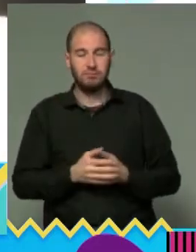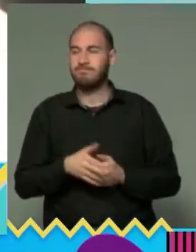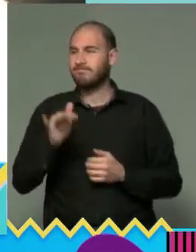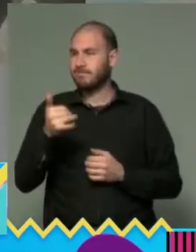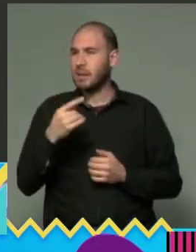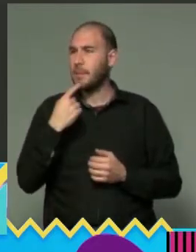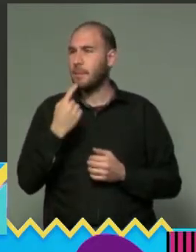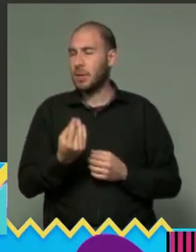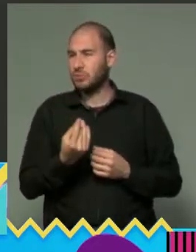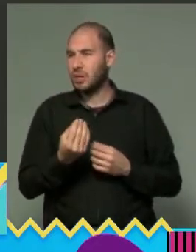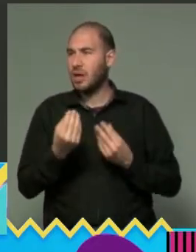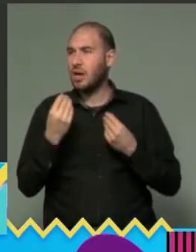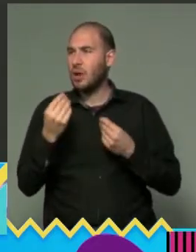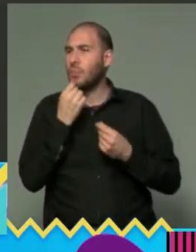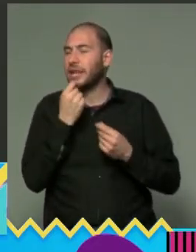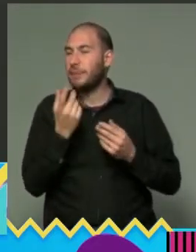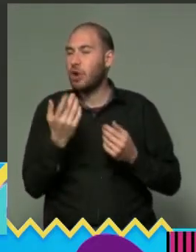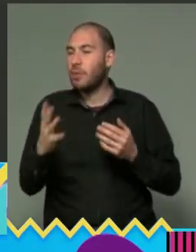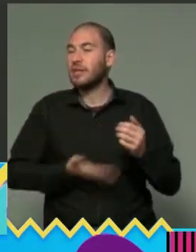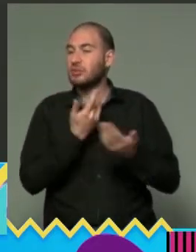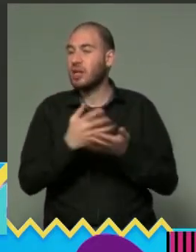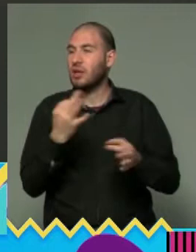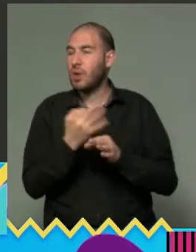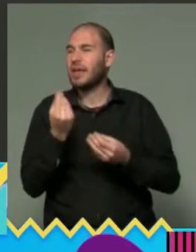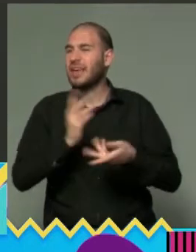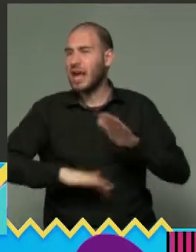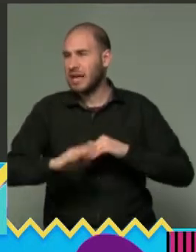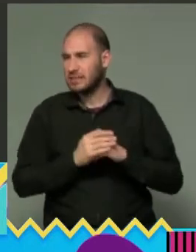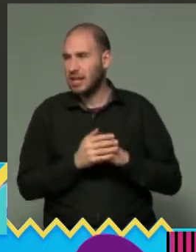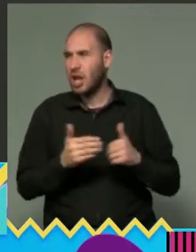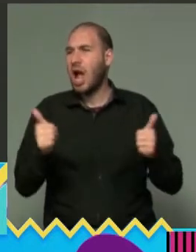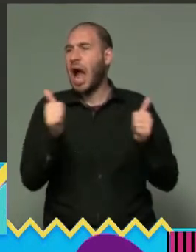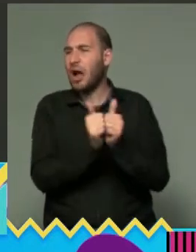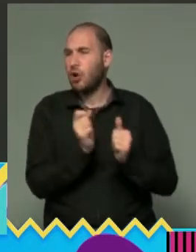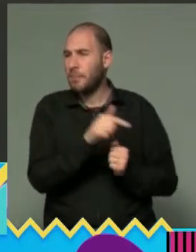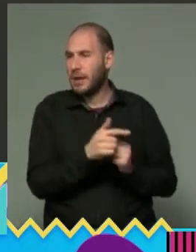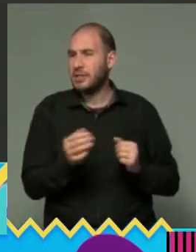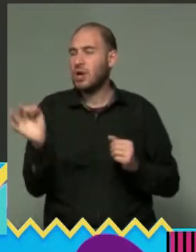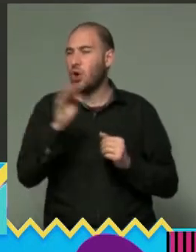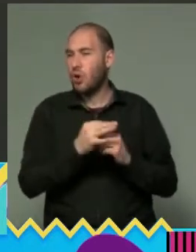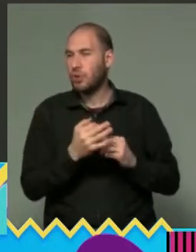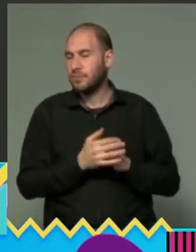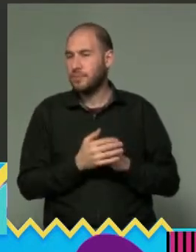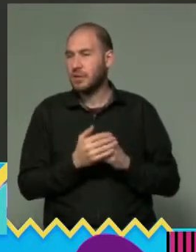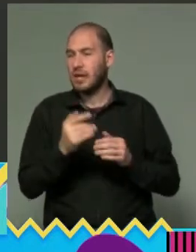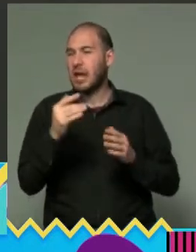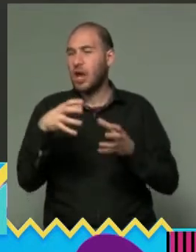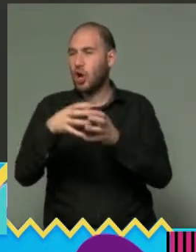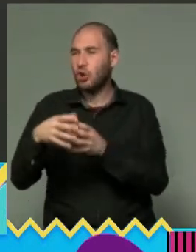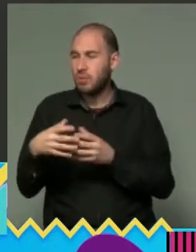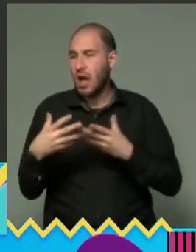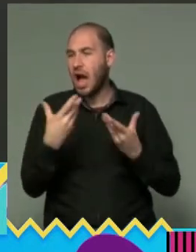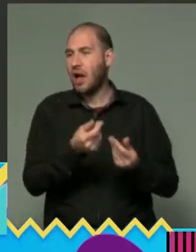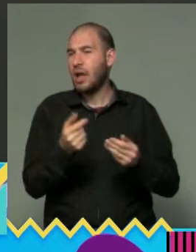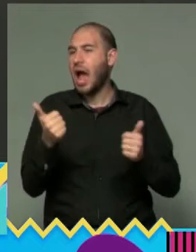cual. Y en ese caso, ¿cómo actúa, por ejemplo, la Dirección General de Escuelas acompañando? ¿O cuáles son las instituciones que actúan